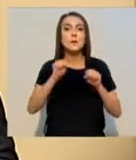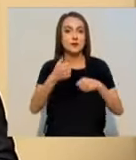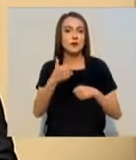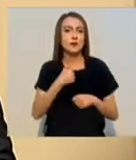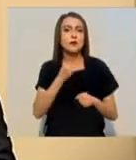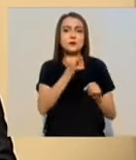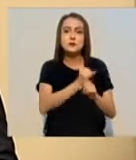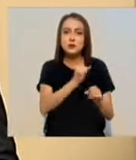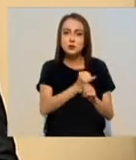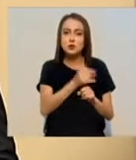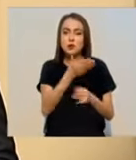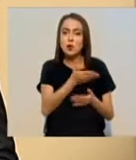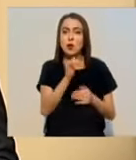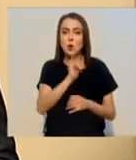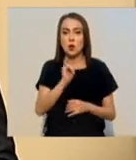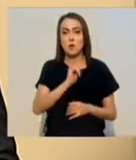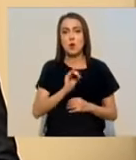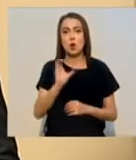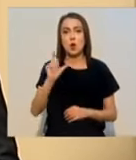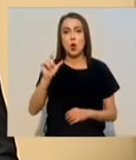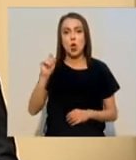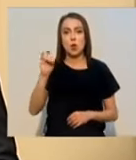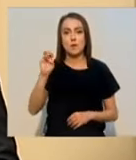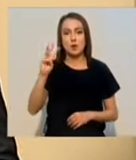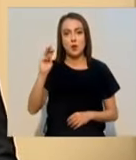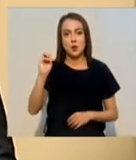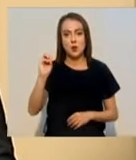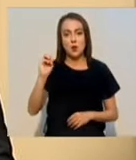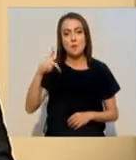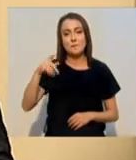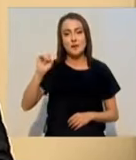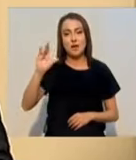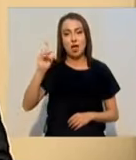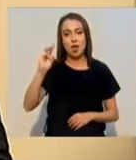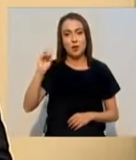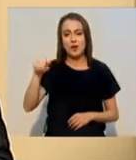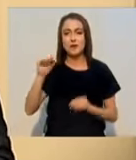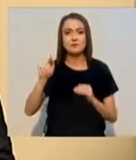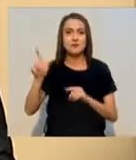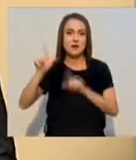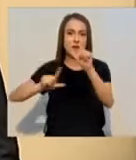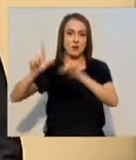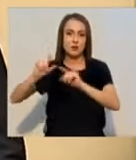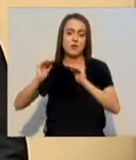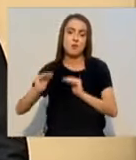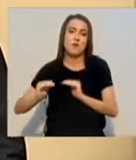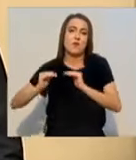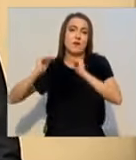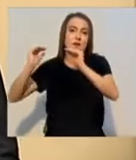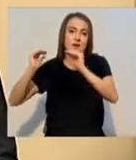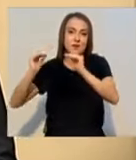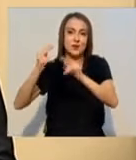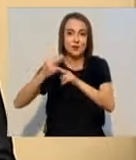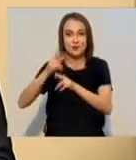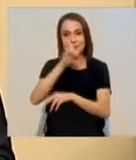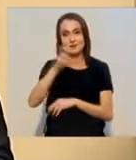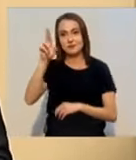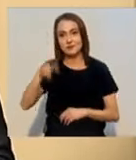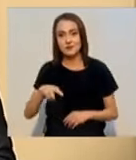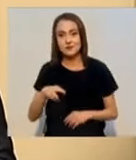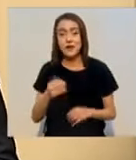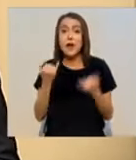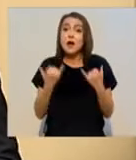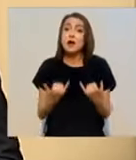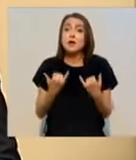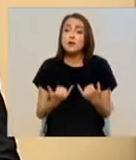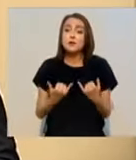contar con una institución como el Instituto Clodomiro Picado, que pone muy en alto el nombre de Costa Rica. En